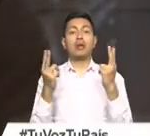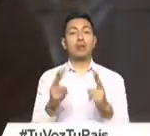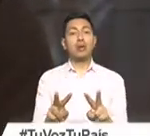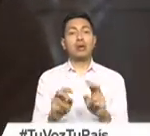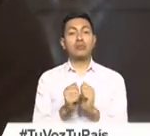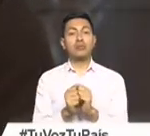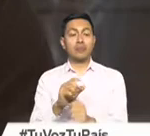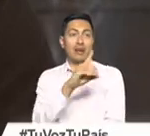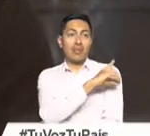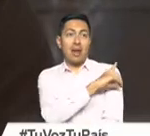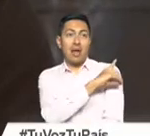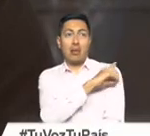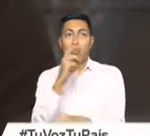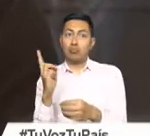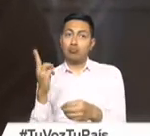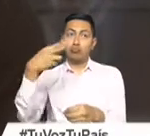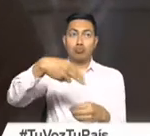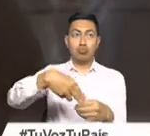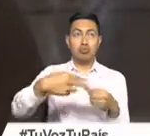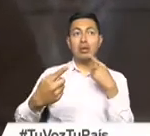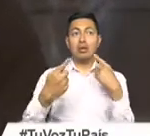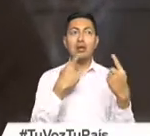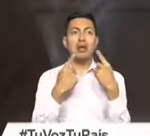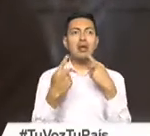los delegados que participaron en el diálogo han